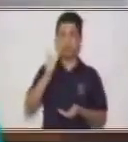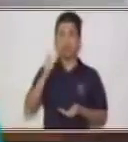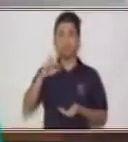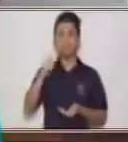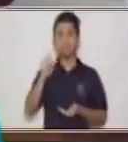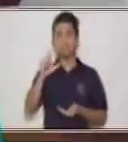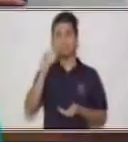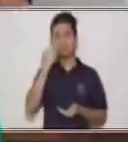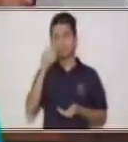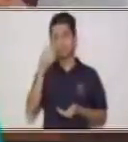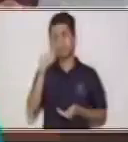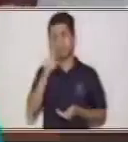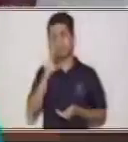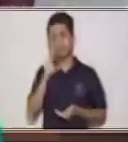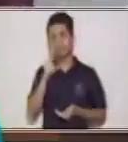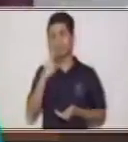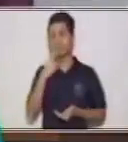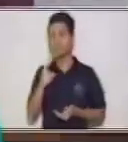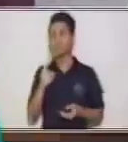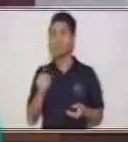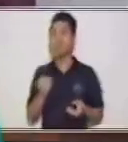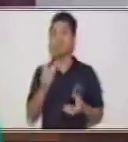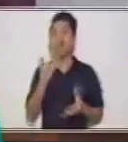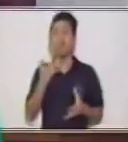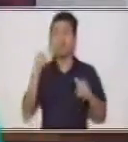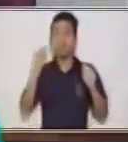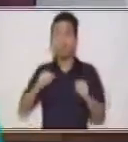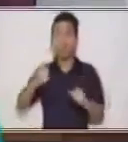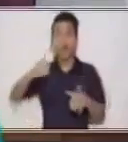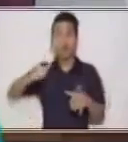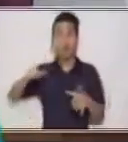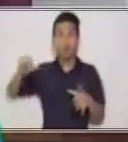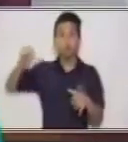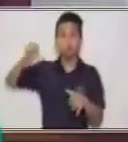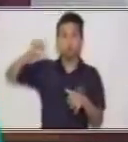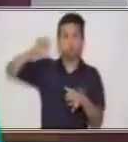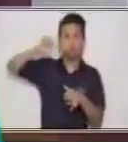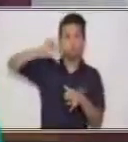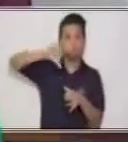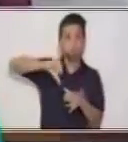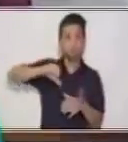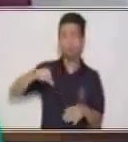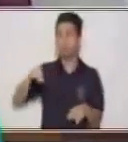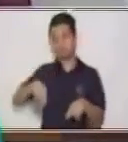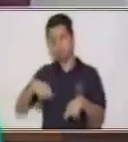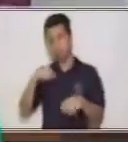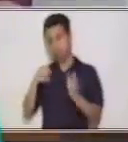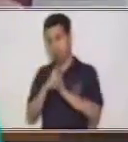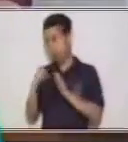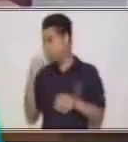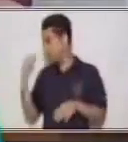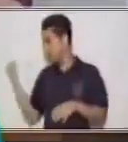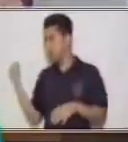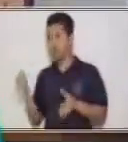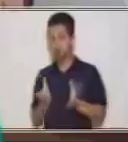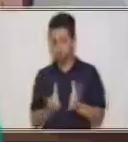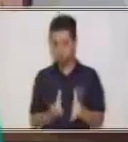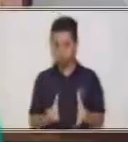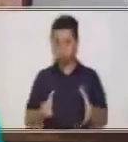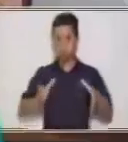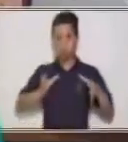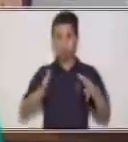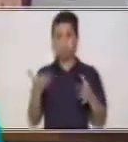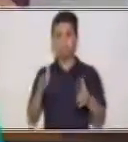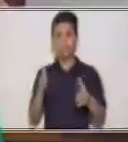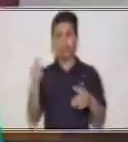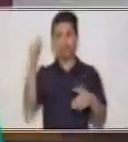contener en un recipiente. En este caso yo hoy traje una pecera y quiero averiguar cuántos